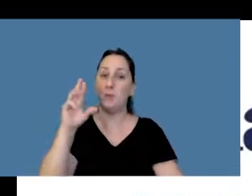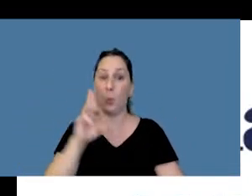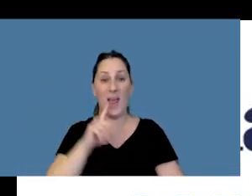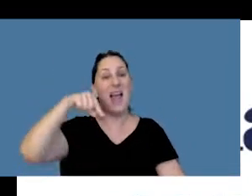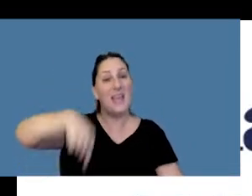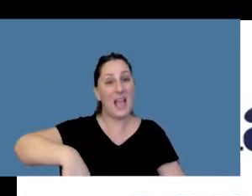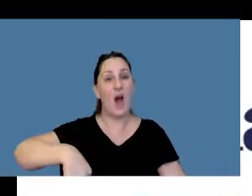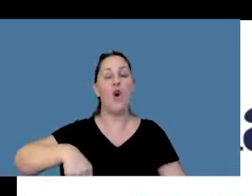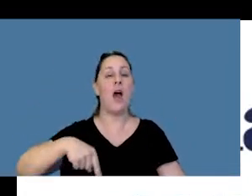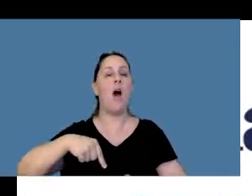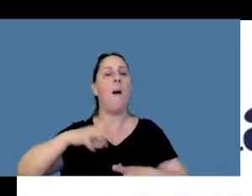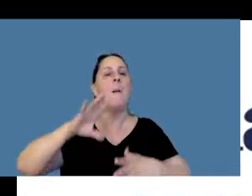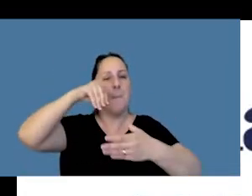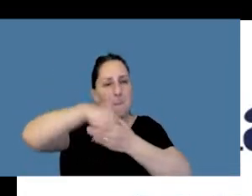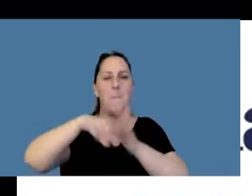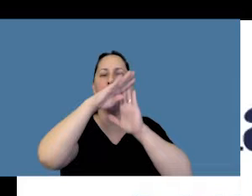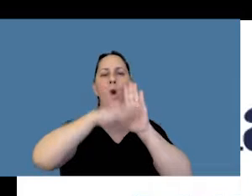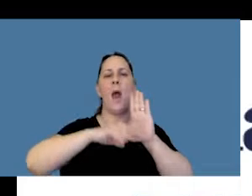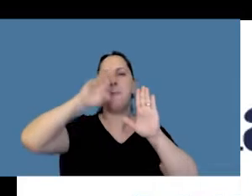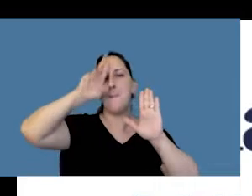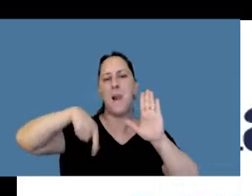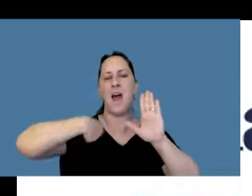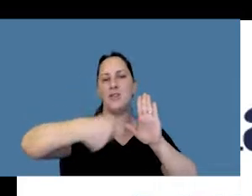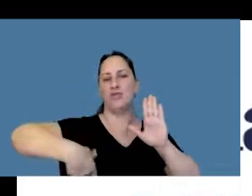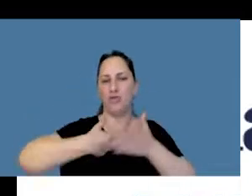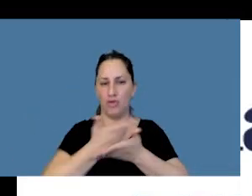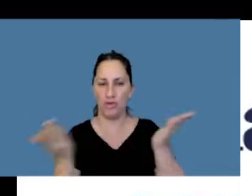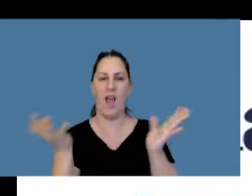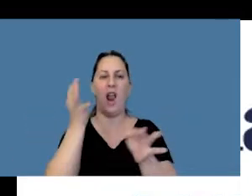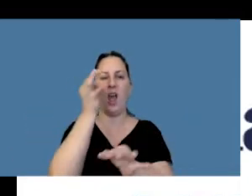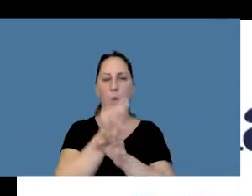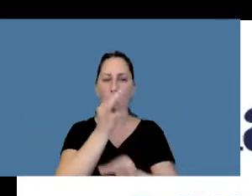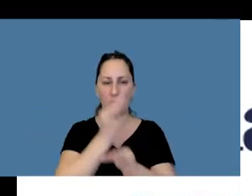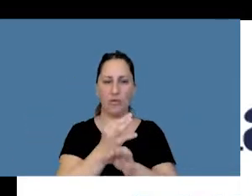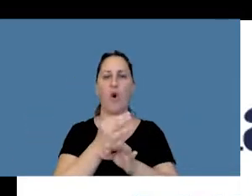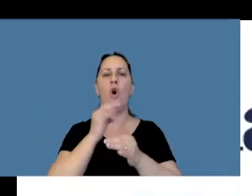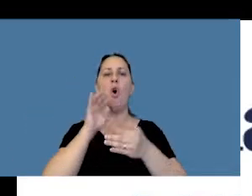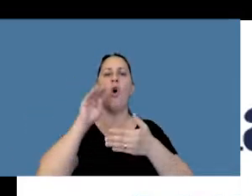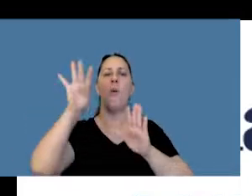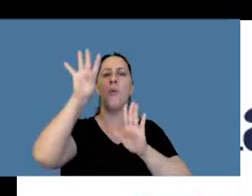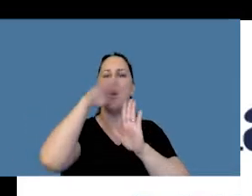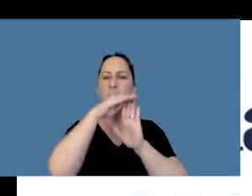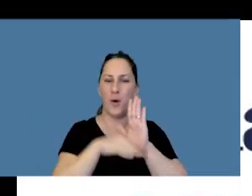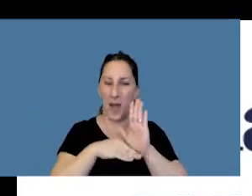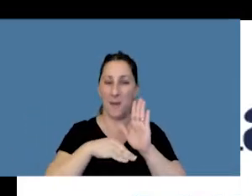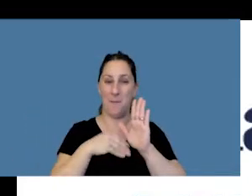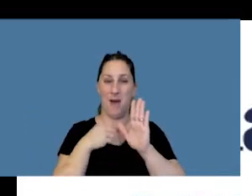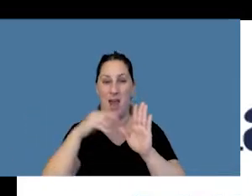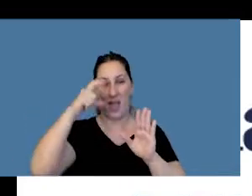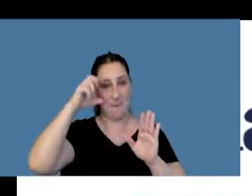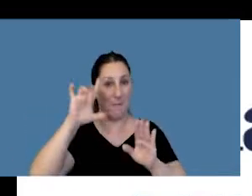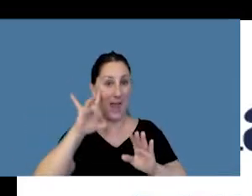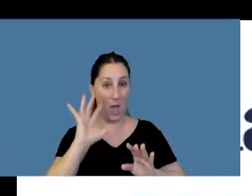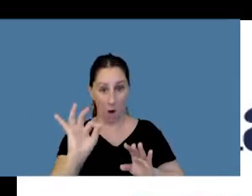estén participando en programas sociales, educativos, programas de empleo, van a